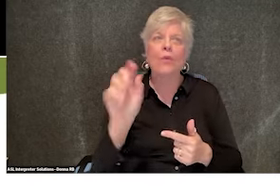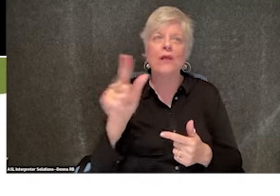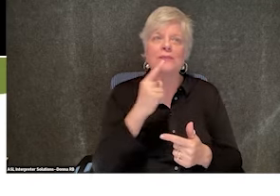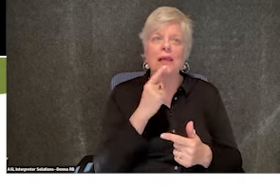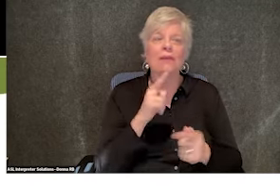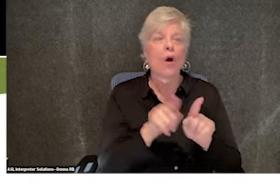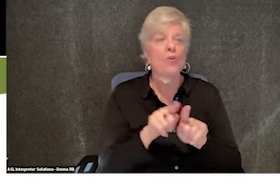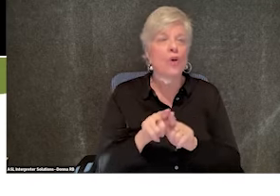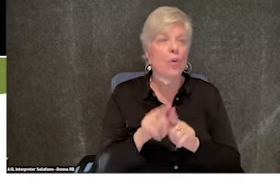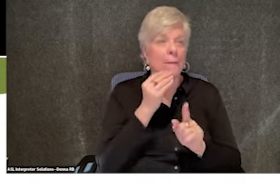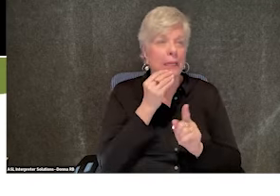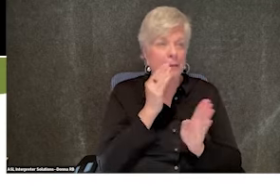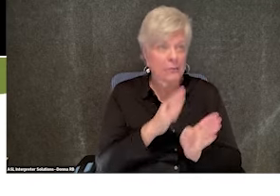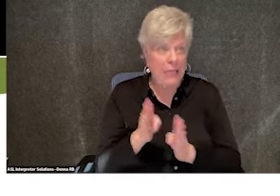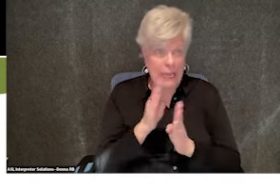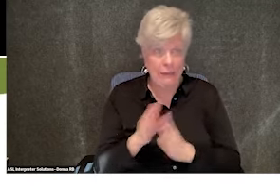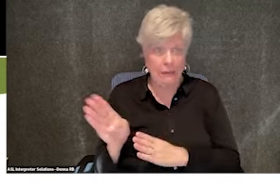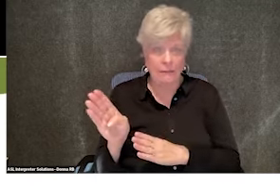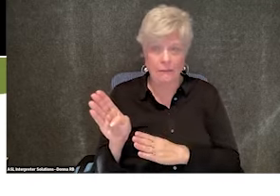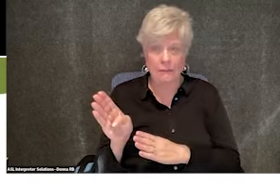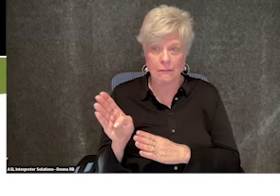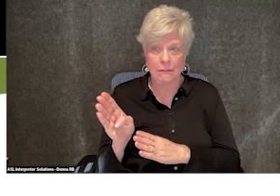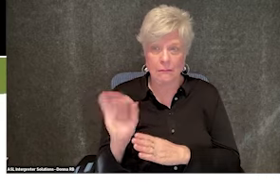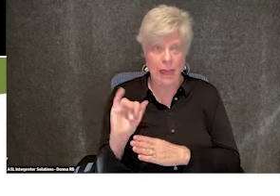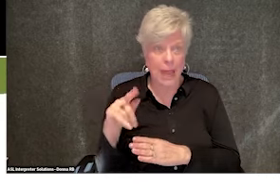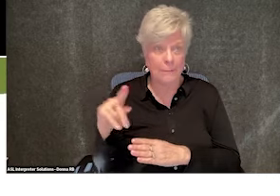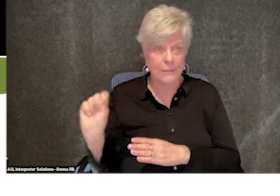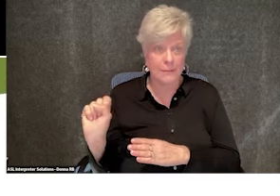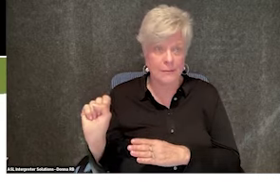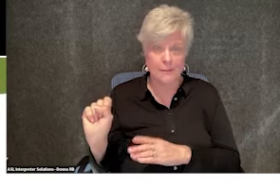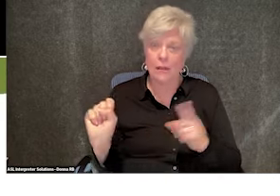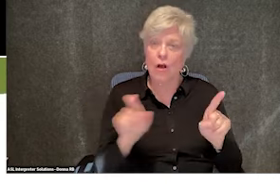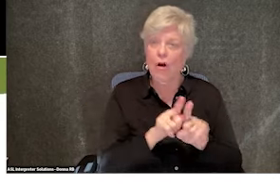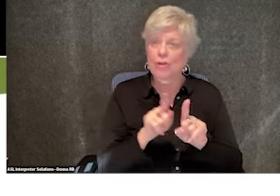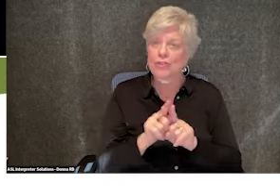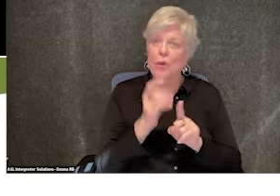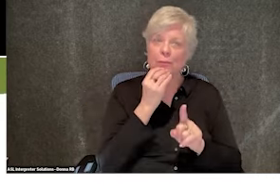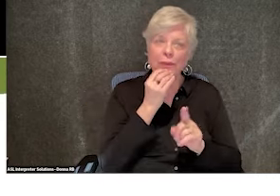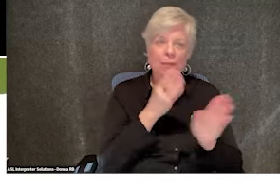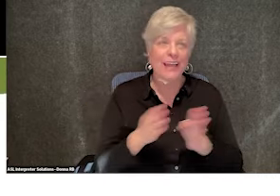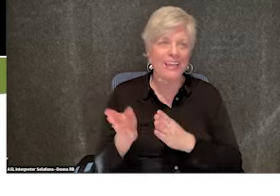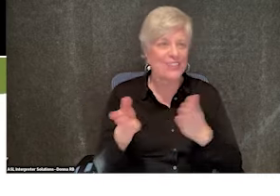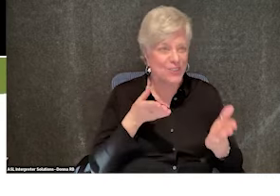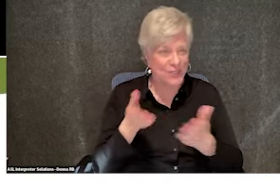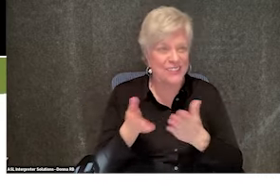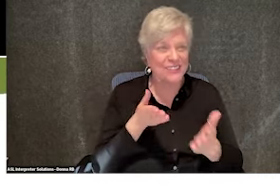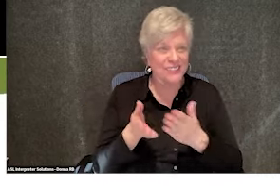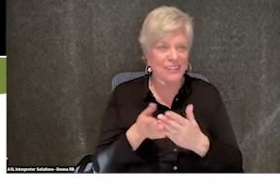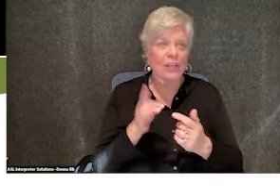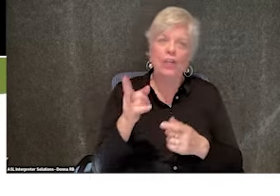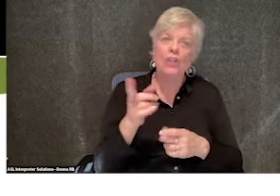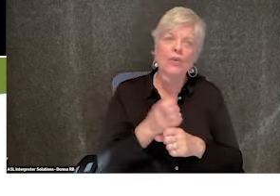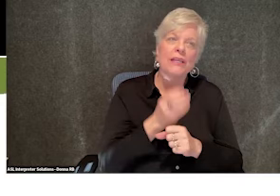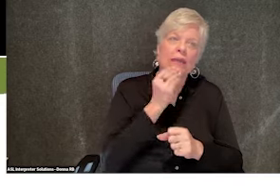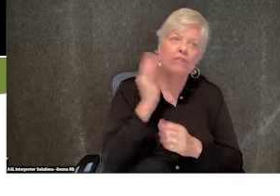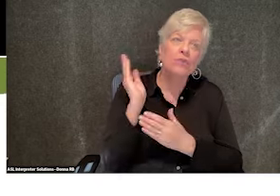Uno puede cuadrar o programar todas las comidas durante una semana, y también